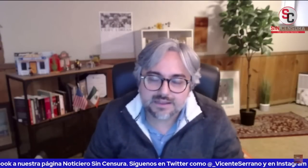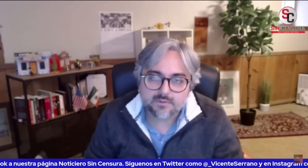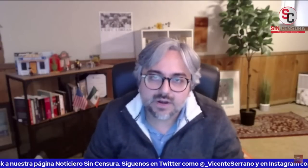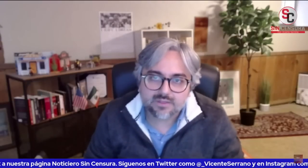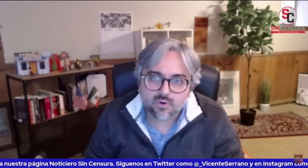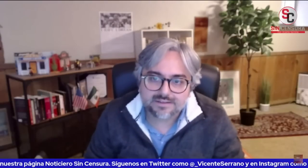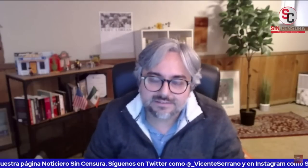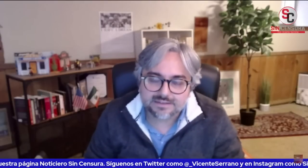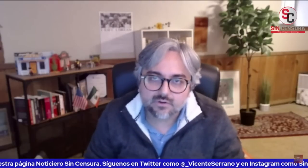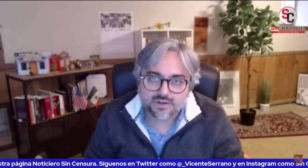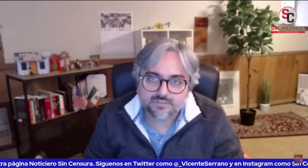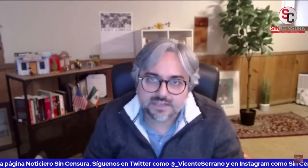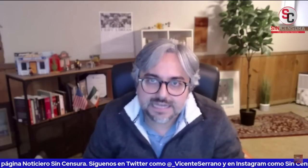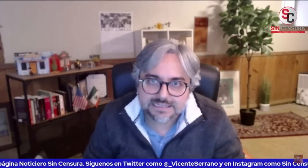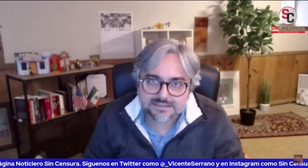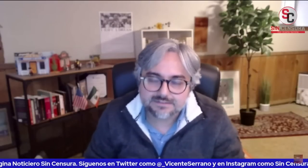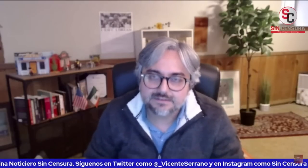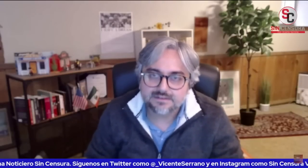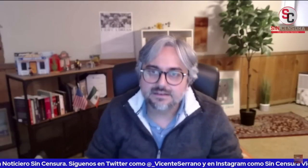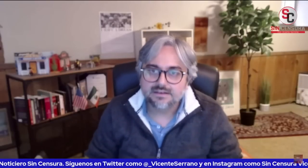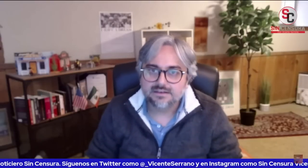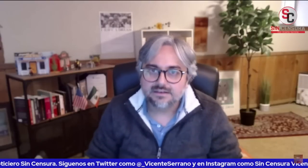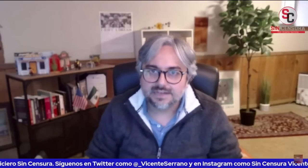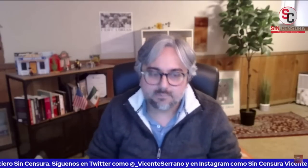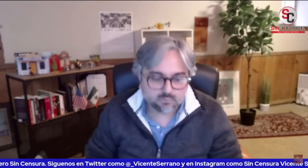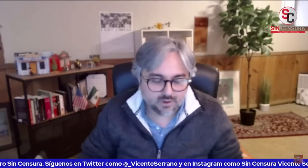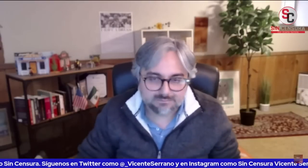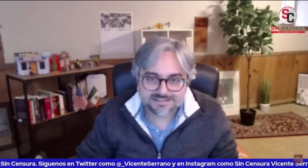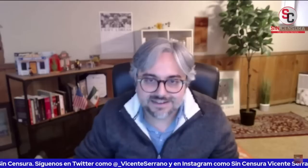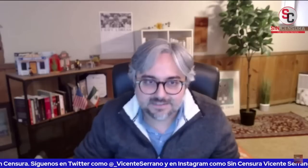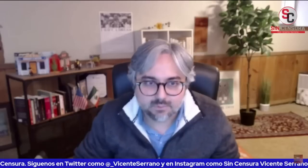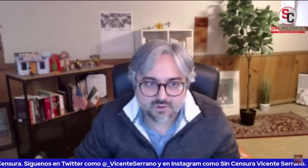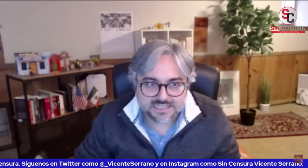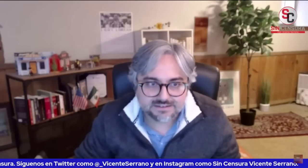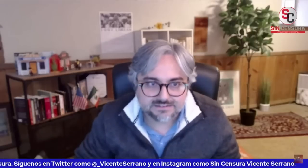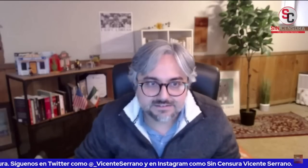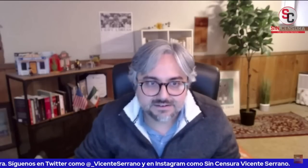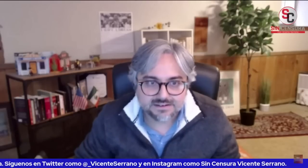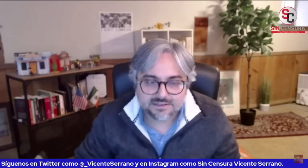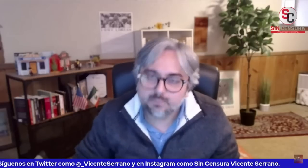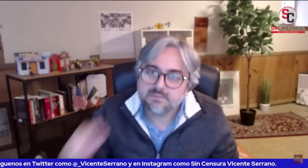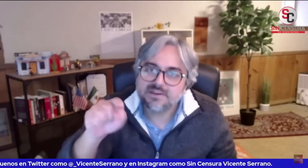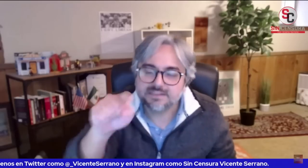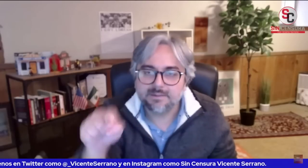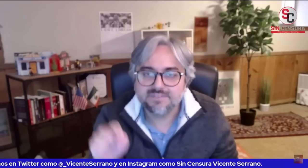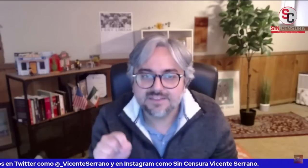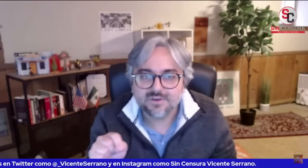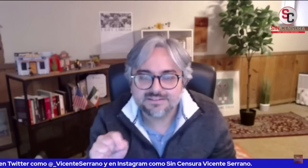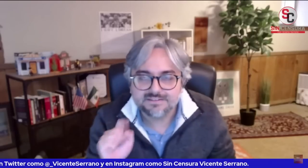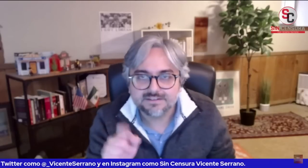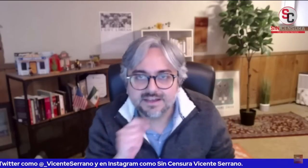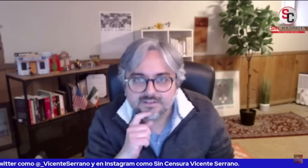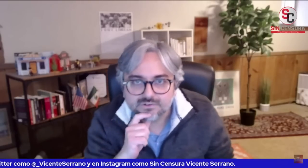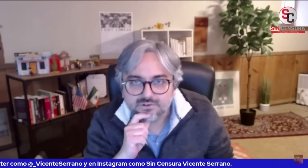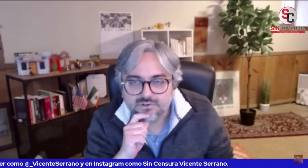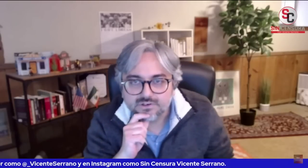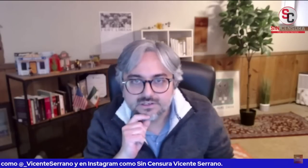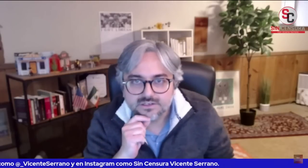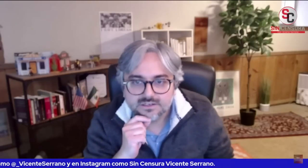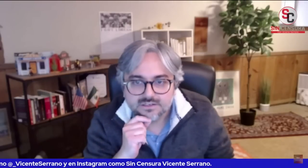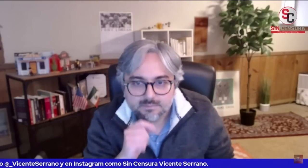una bola de violadores y narcotraficantes, que éramos puras manzanas podridas. Lo mismo que está planteando ahí César de